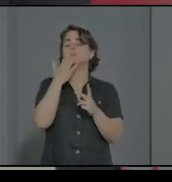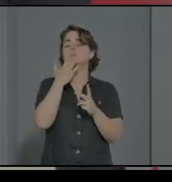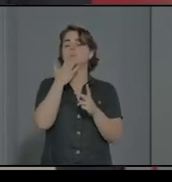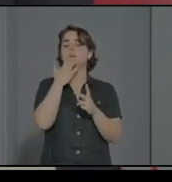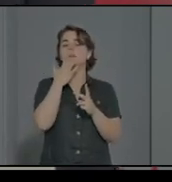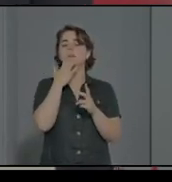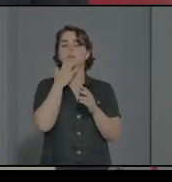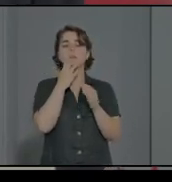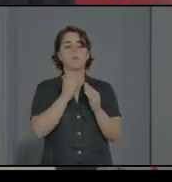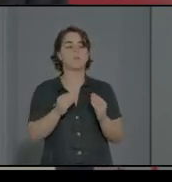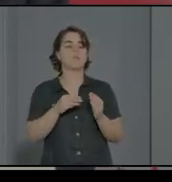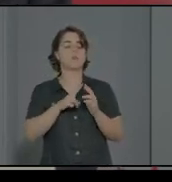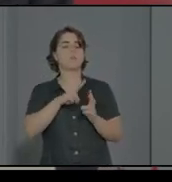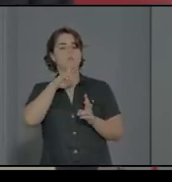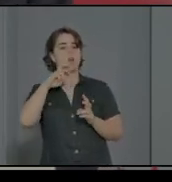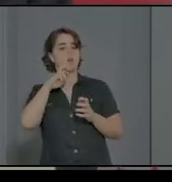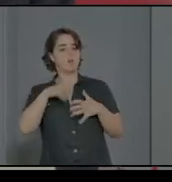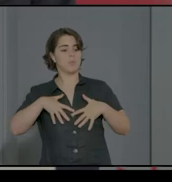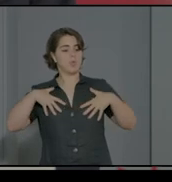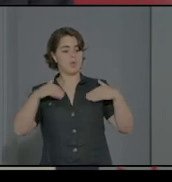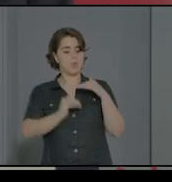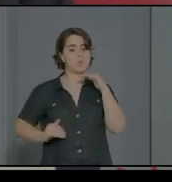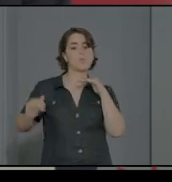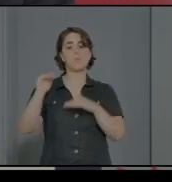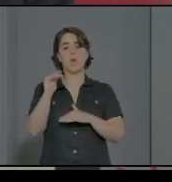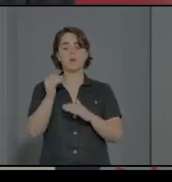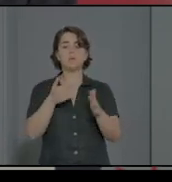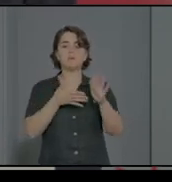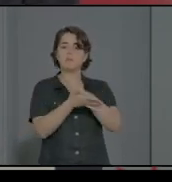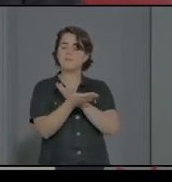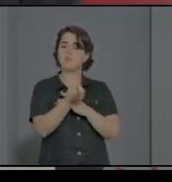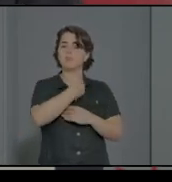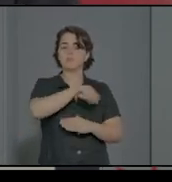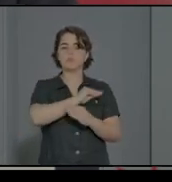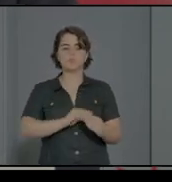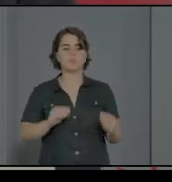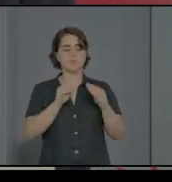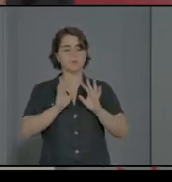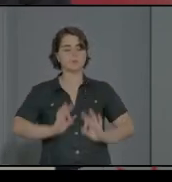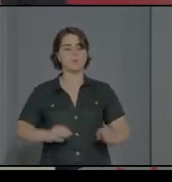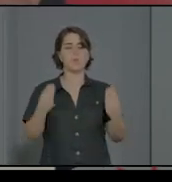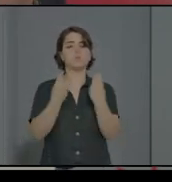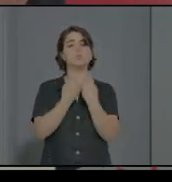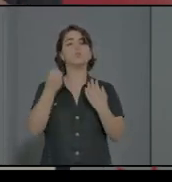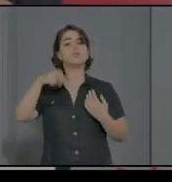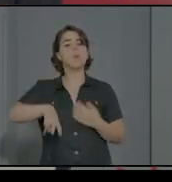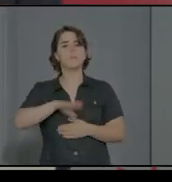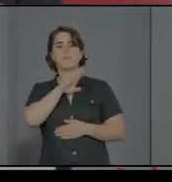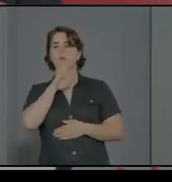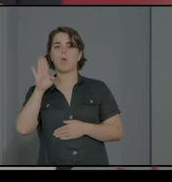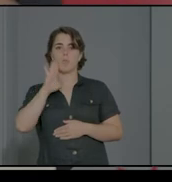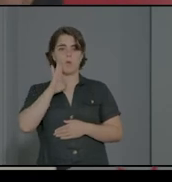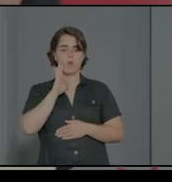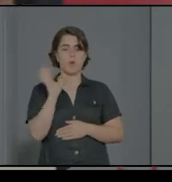aumenta, tenemos una sincronía específica con la madre, o mejor,